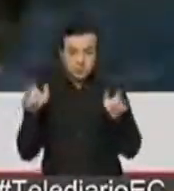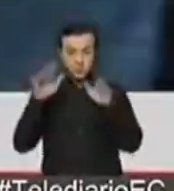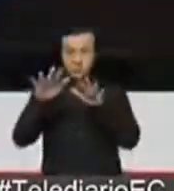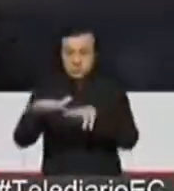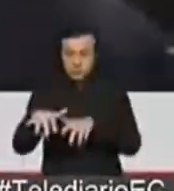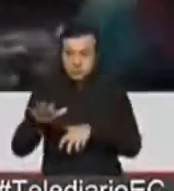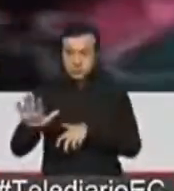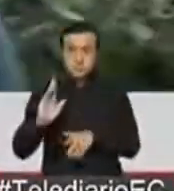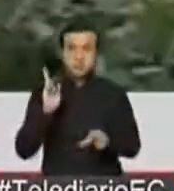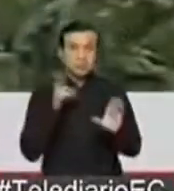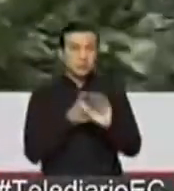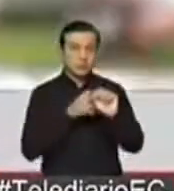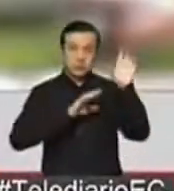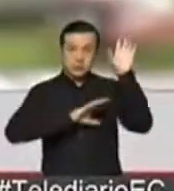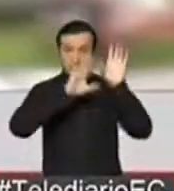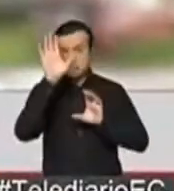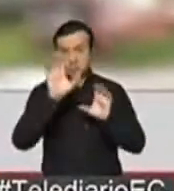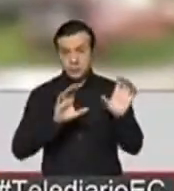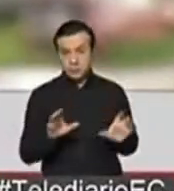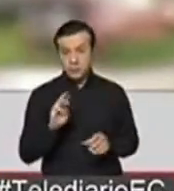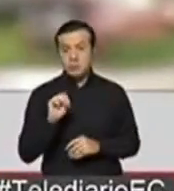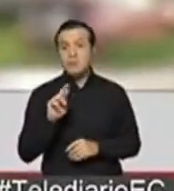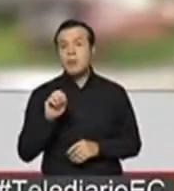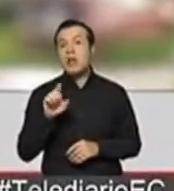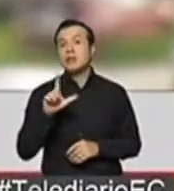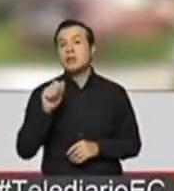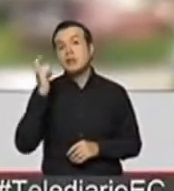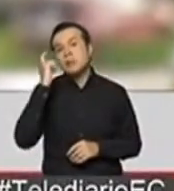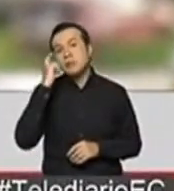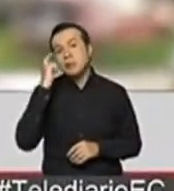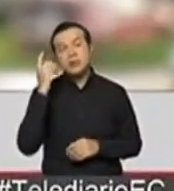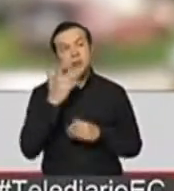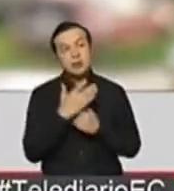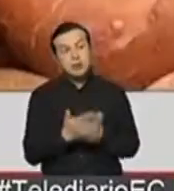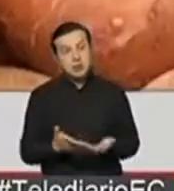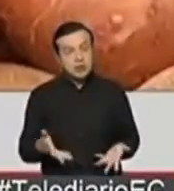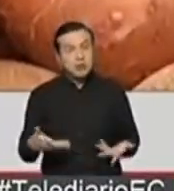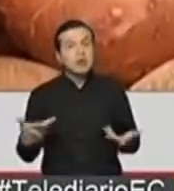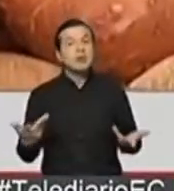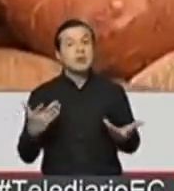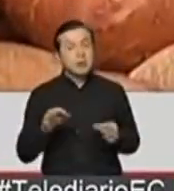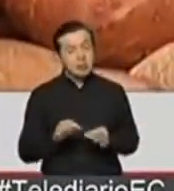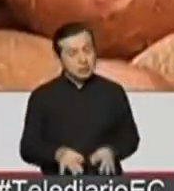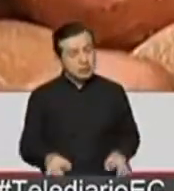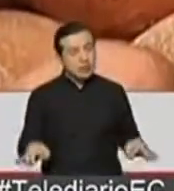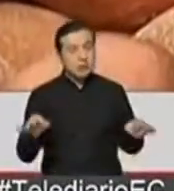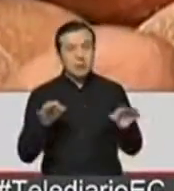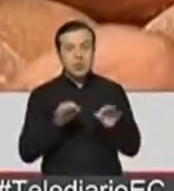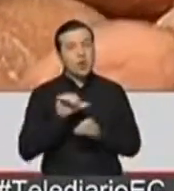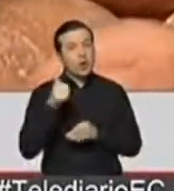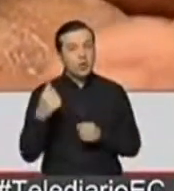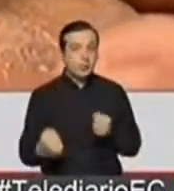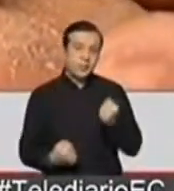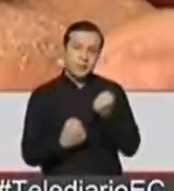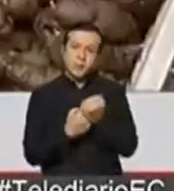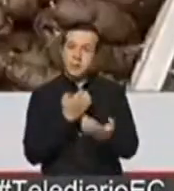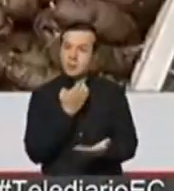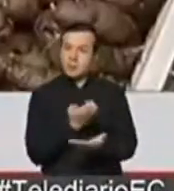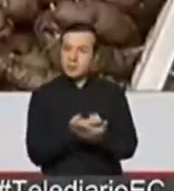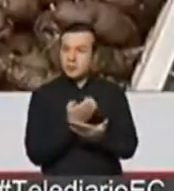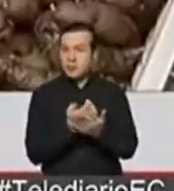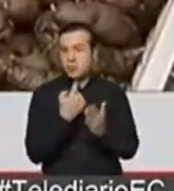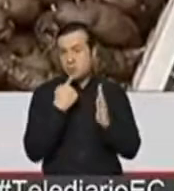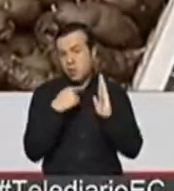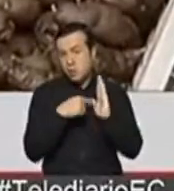gremio participarán de esta feria. Marcelo cree que más allá de esa estrategia, es vital que se concreten otros apoyos económicos, como